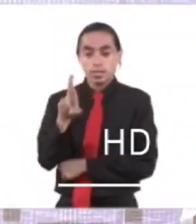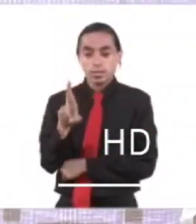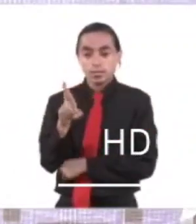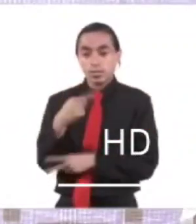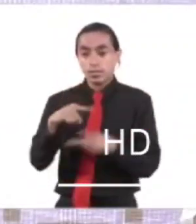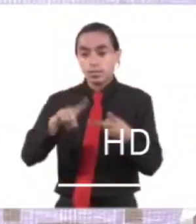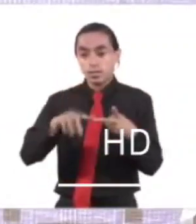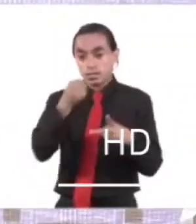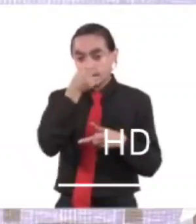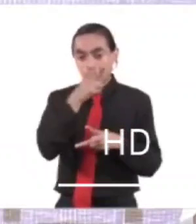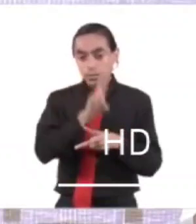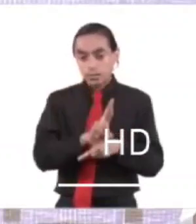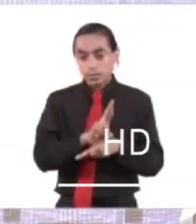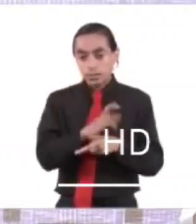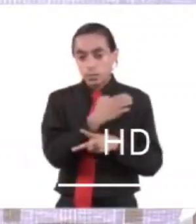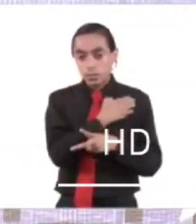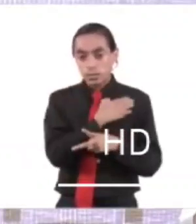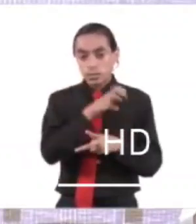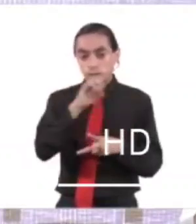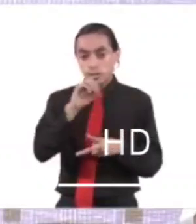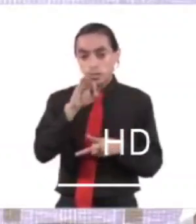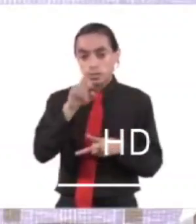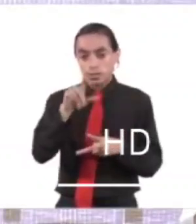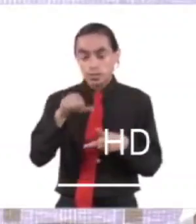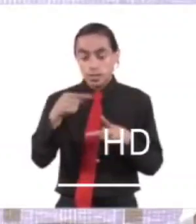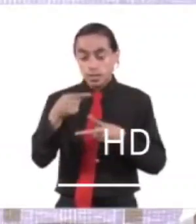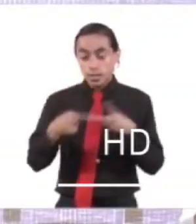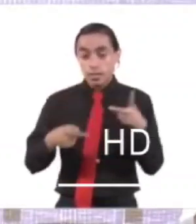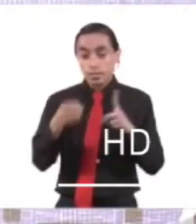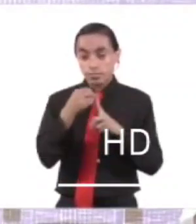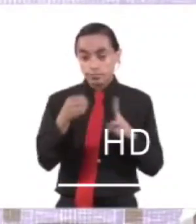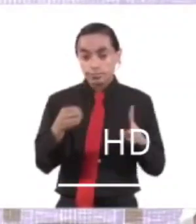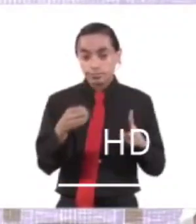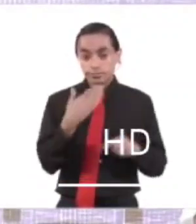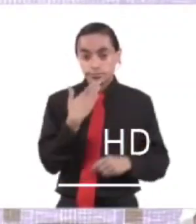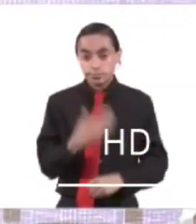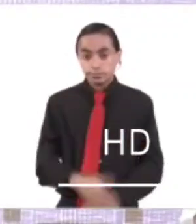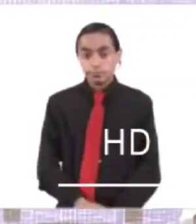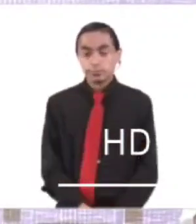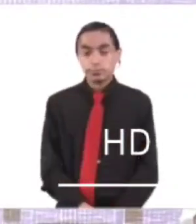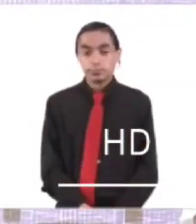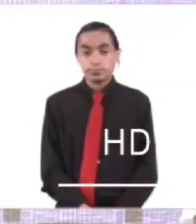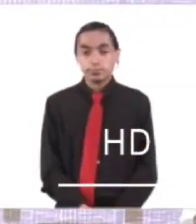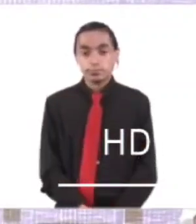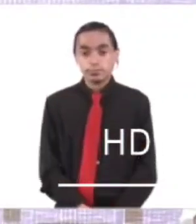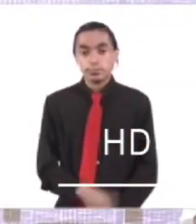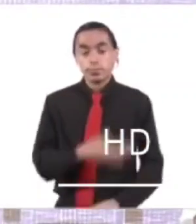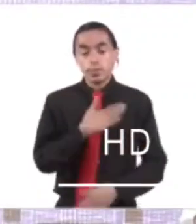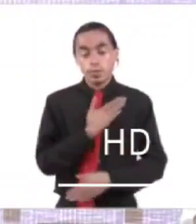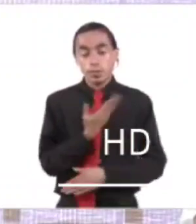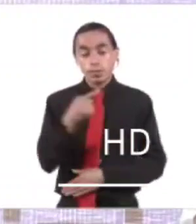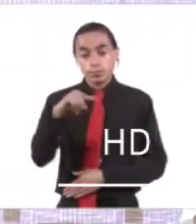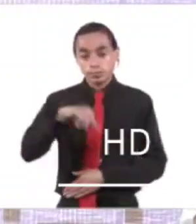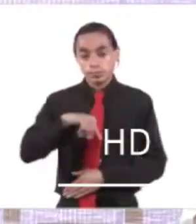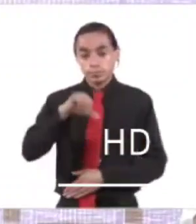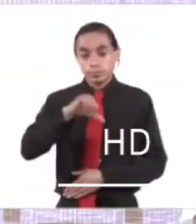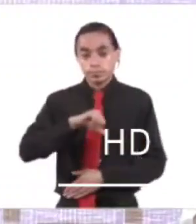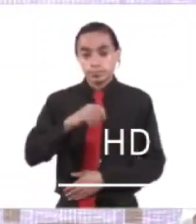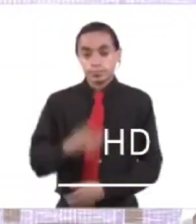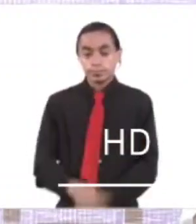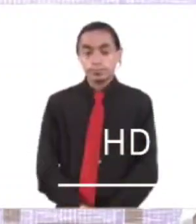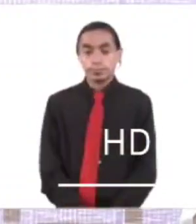nuestra secretaria de Educación, Ofelia, están organizando. Así, pues el día de hoy